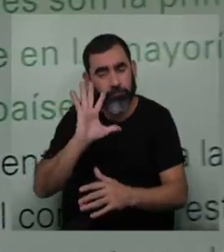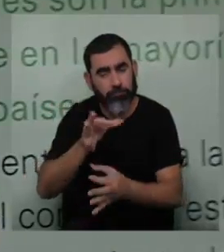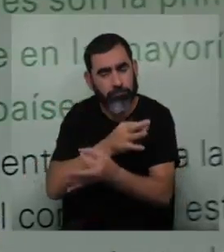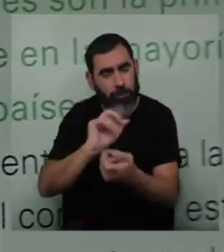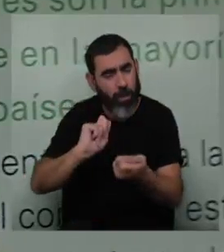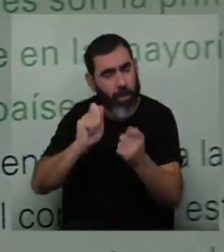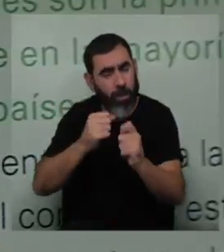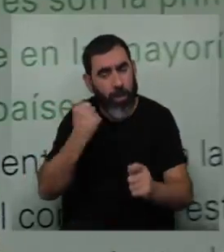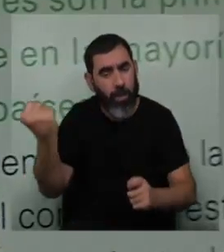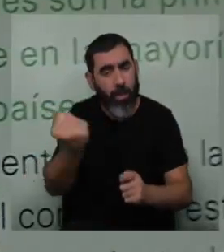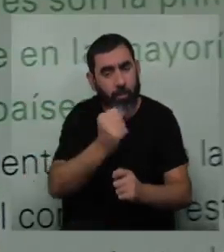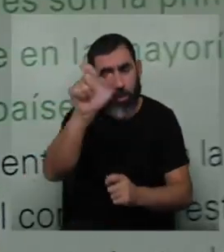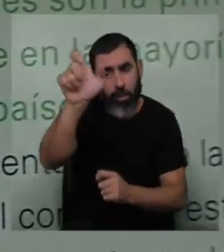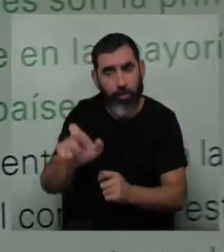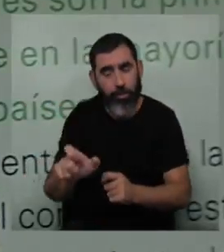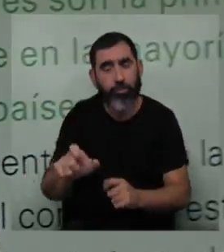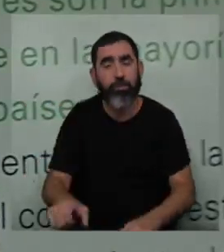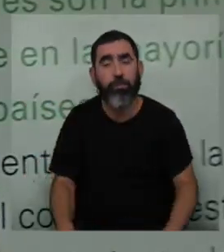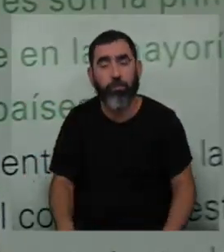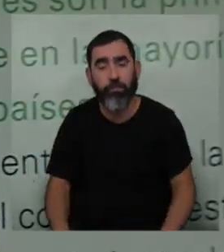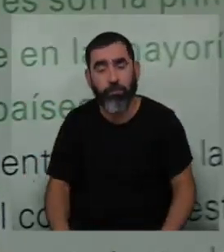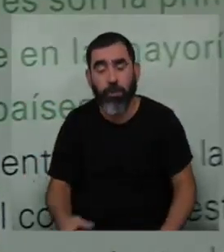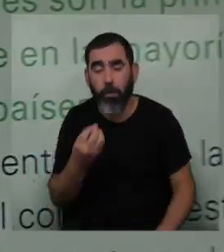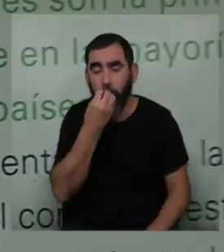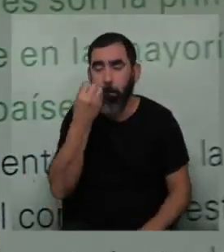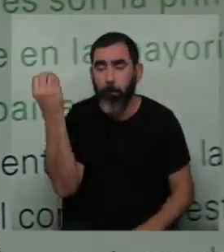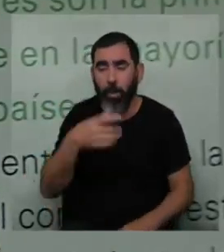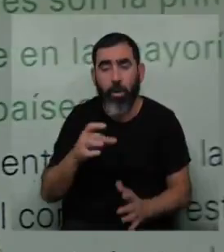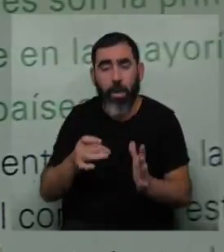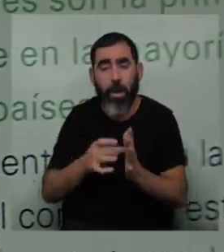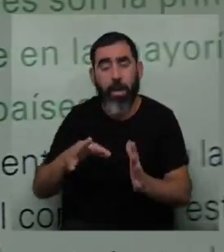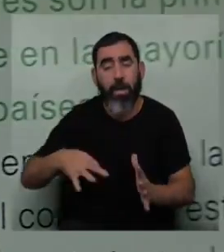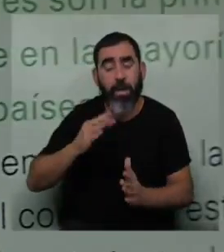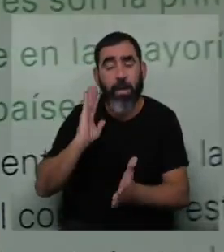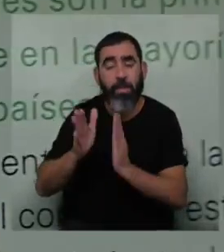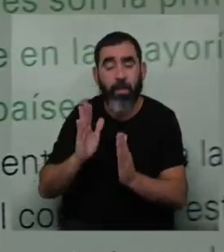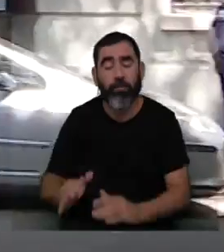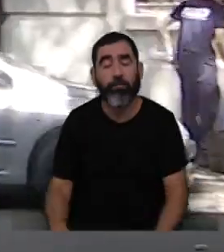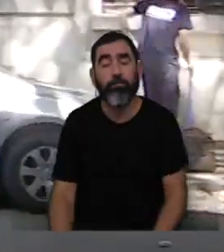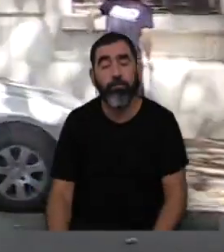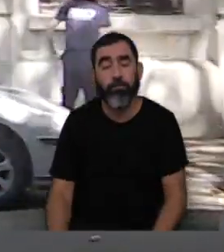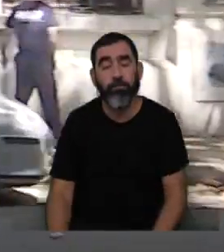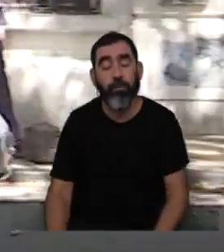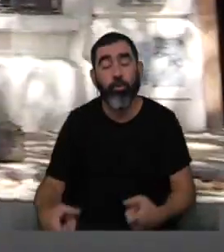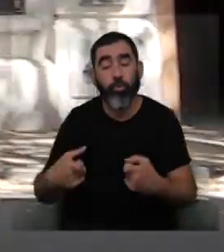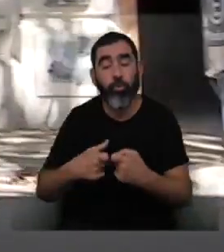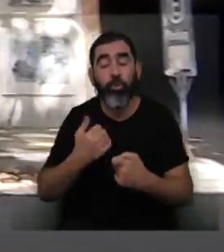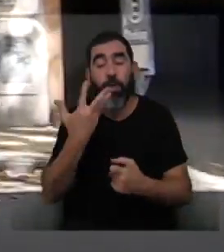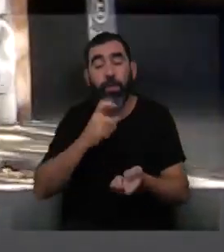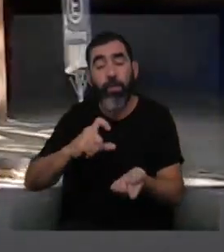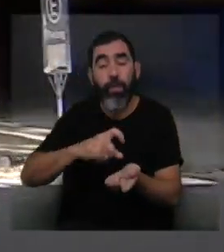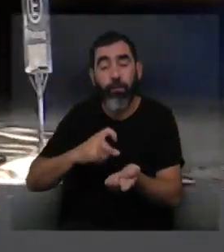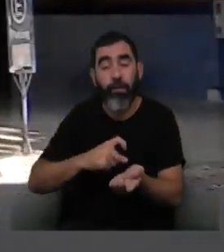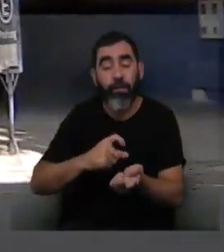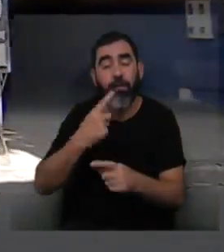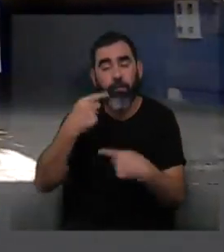cambios significativos en la población y mejorar también muchísimo la calidad del tratamiento y la calidad de vida. La Asociación de Diabéticos del Uruguay junto